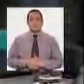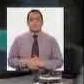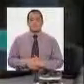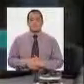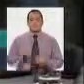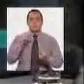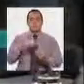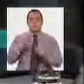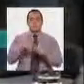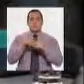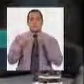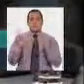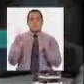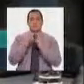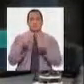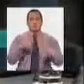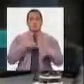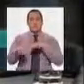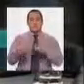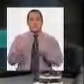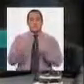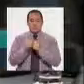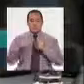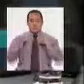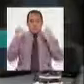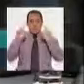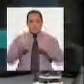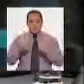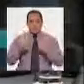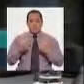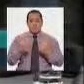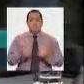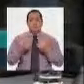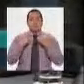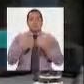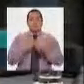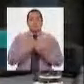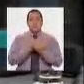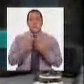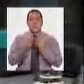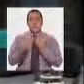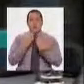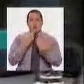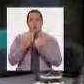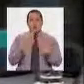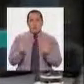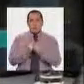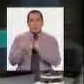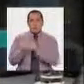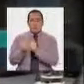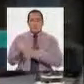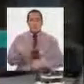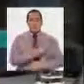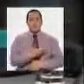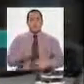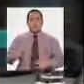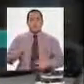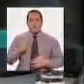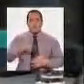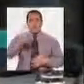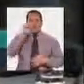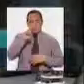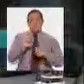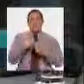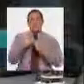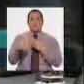y esa reunión se realizó con el objeto de articular la defensa del Estado peruano ante